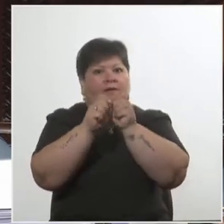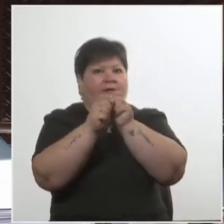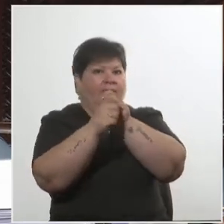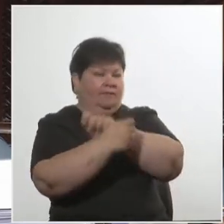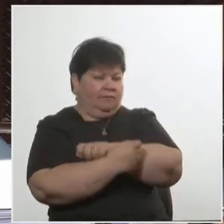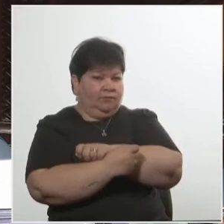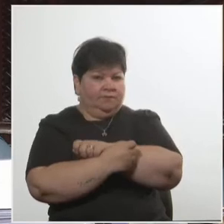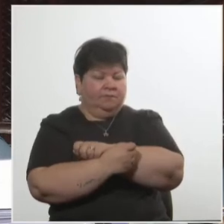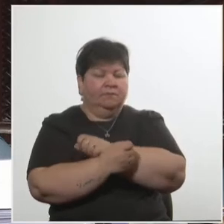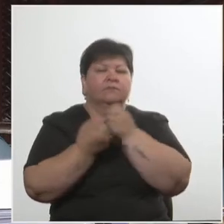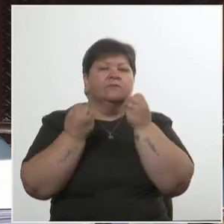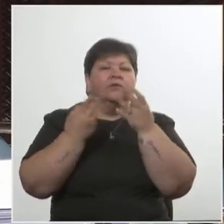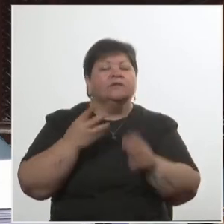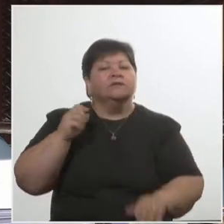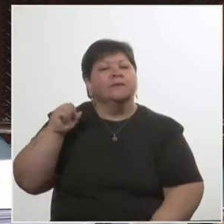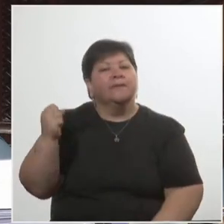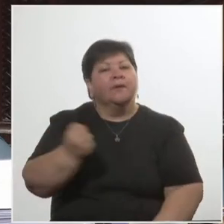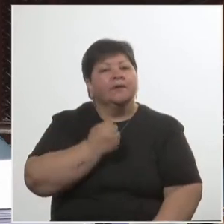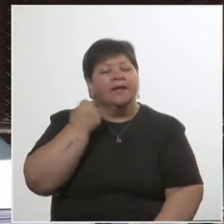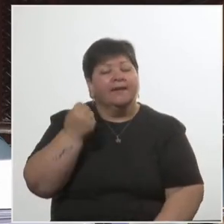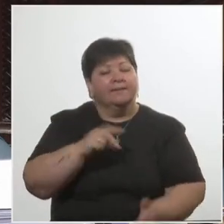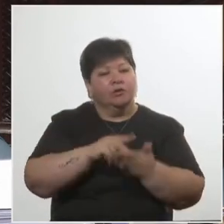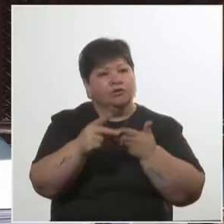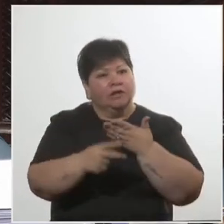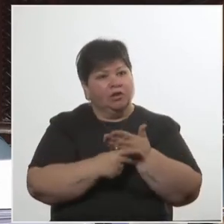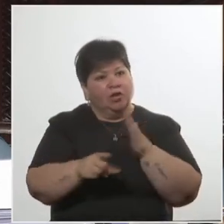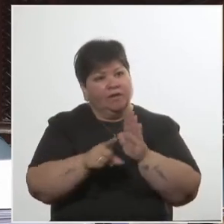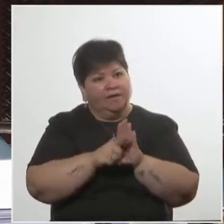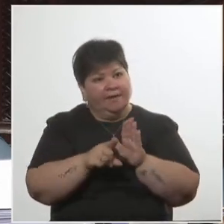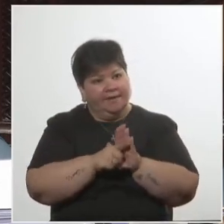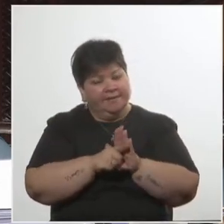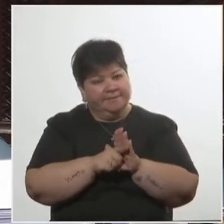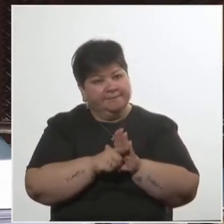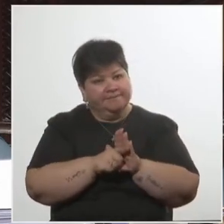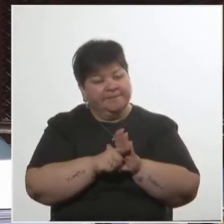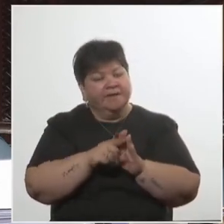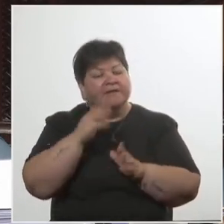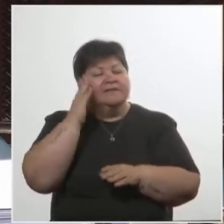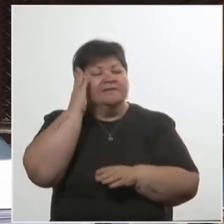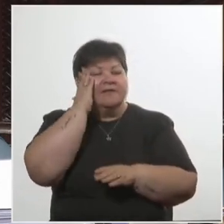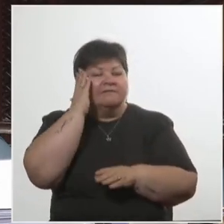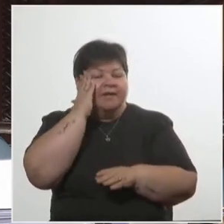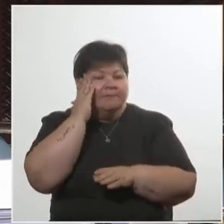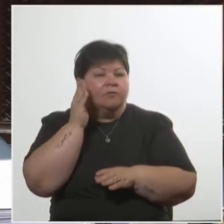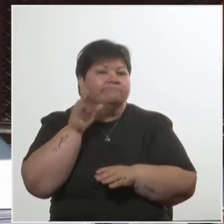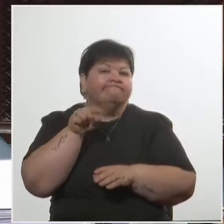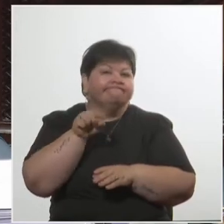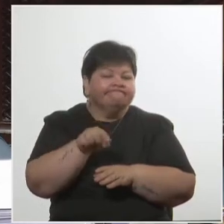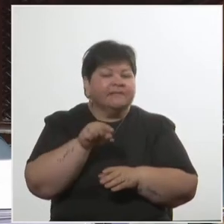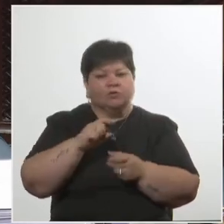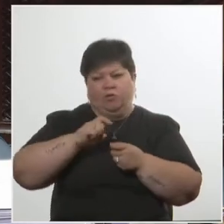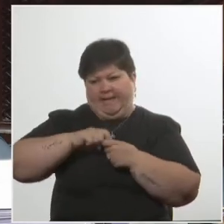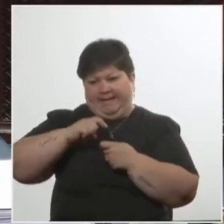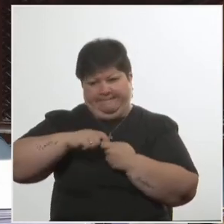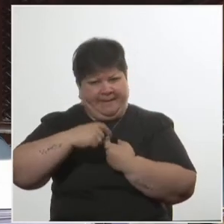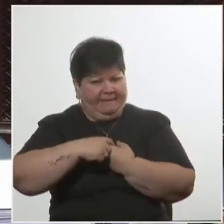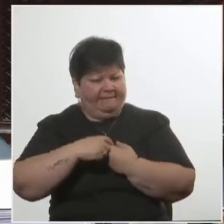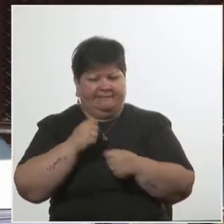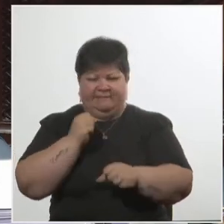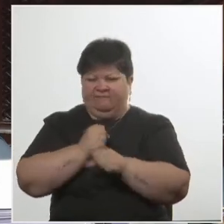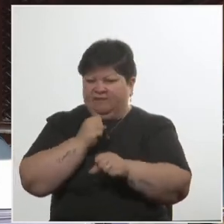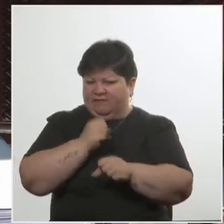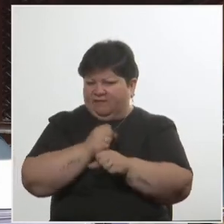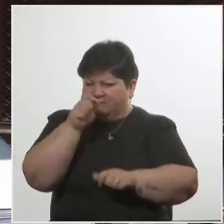que este en este proyecto de ley sabiendo que ese va a ser el camino y es un camino en donde tiene que estar las gremiales los trabajadores